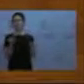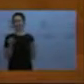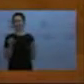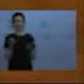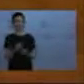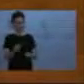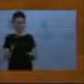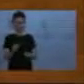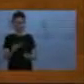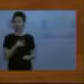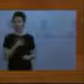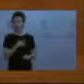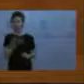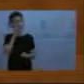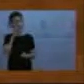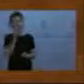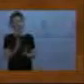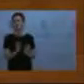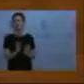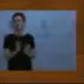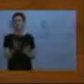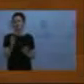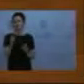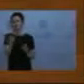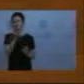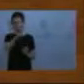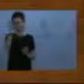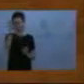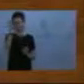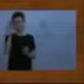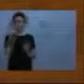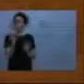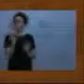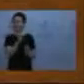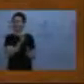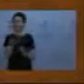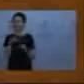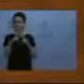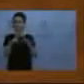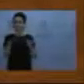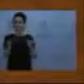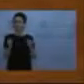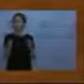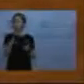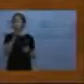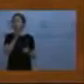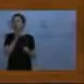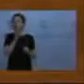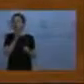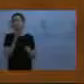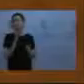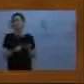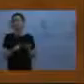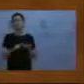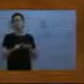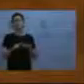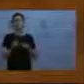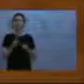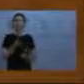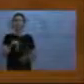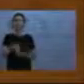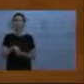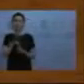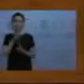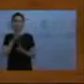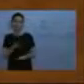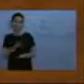que desgraciadamente es la realidad que todos los fines de semana, por desgracia, vemos en Asturias. Por todas estas cosas nosotros les pedimos que voten a favor, una vez más con